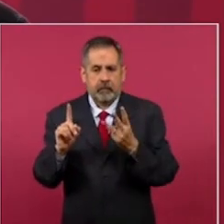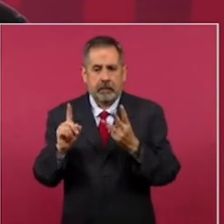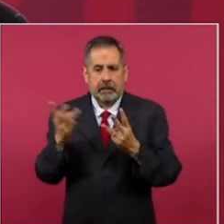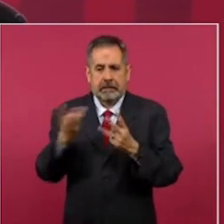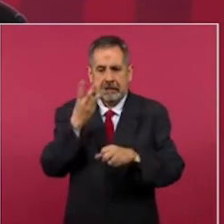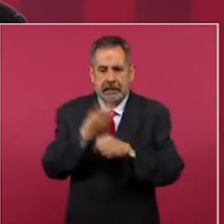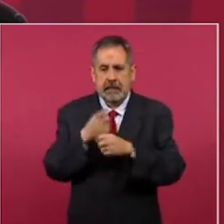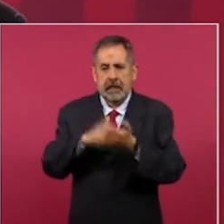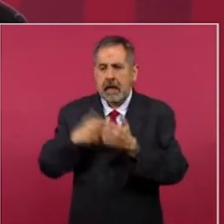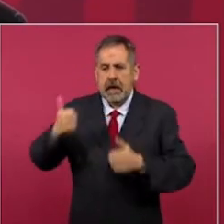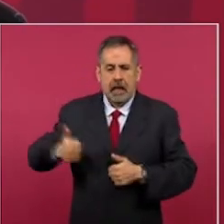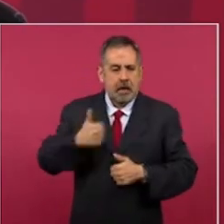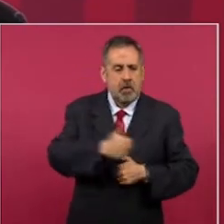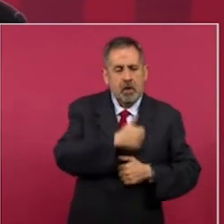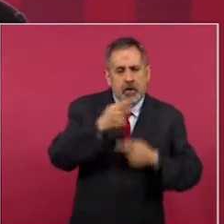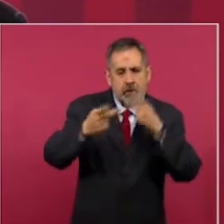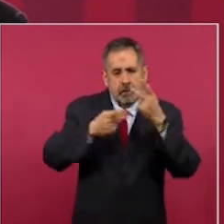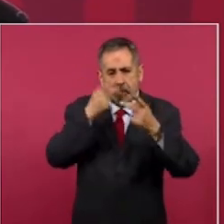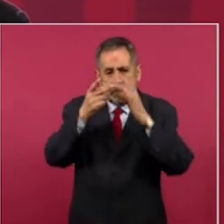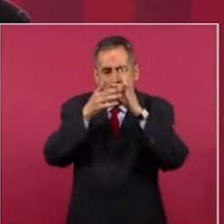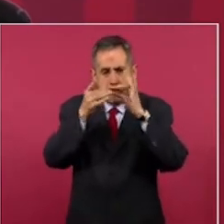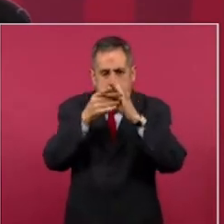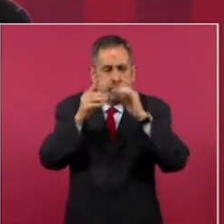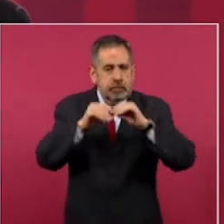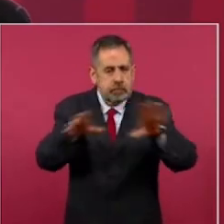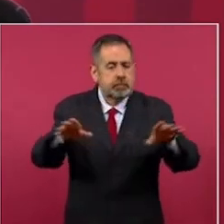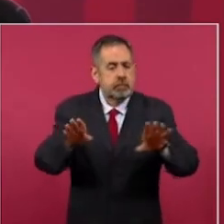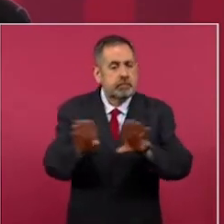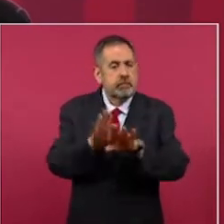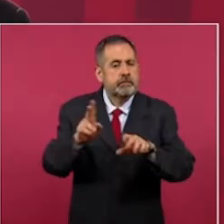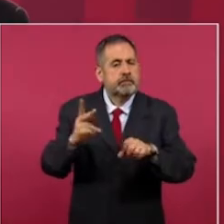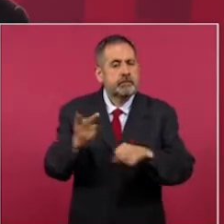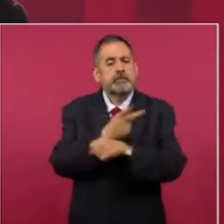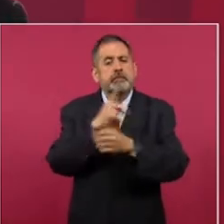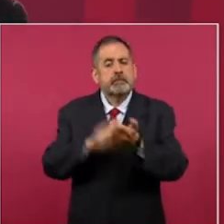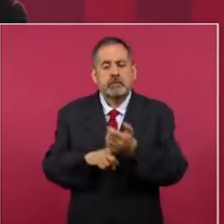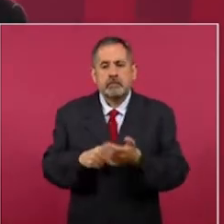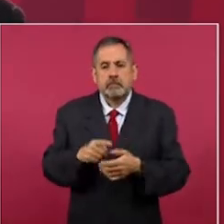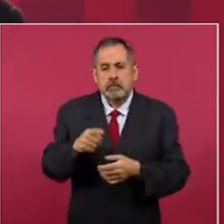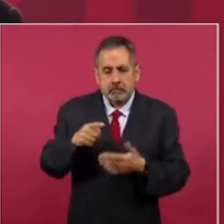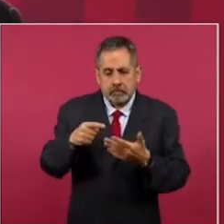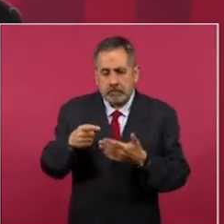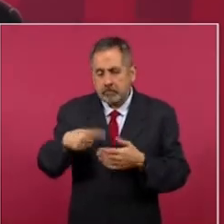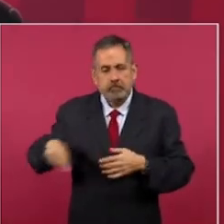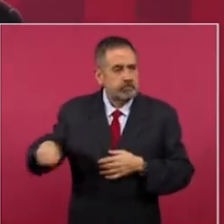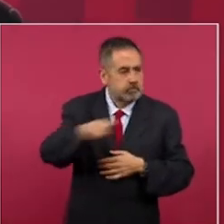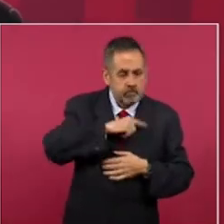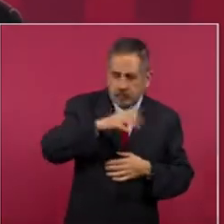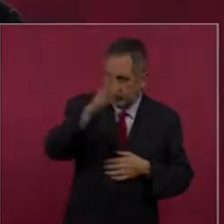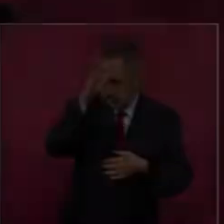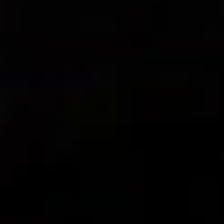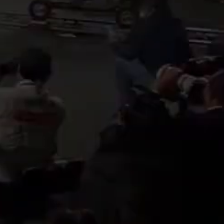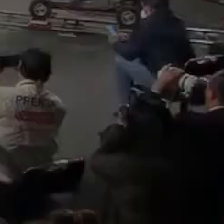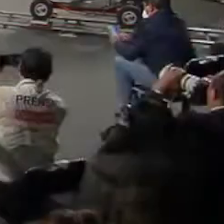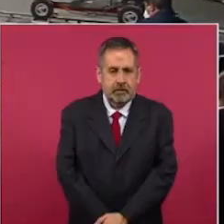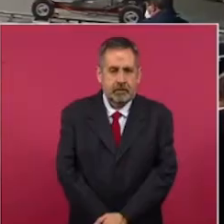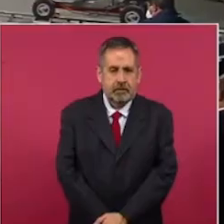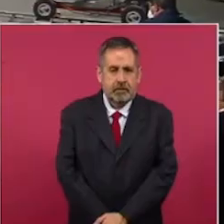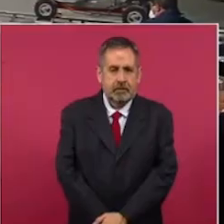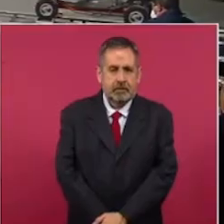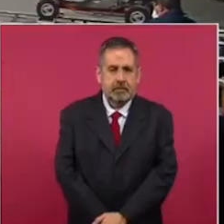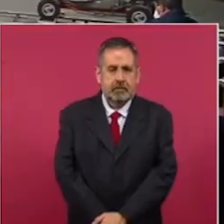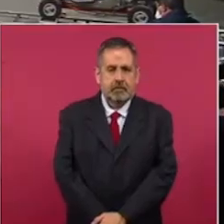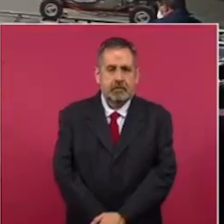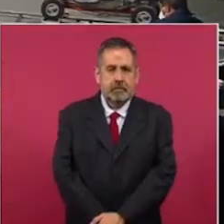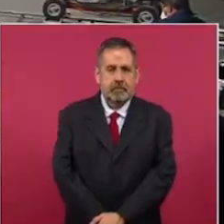secretaria que nos informe en qué consiste el arreglo. Muchas